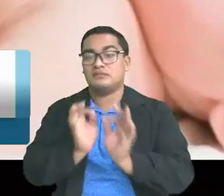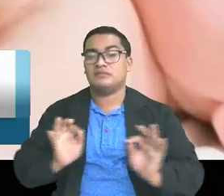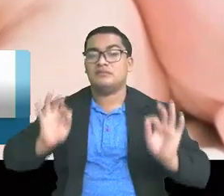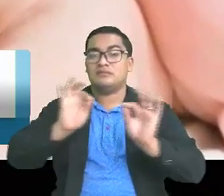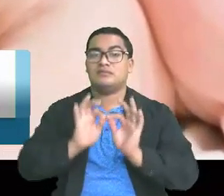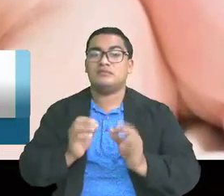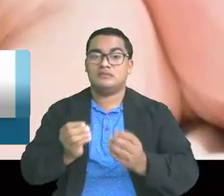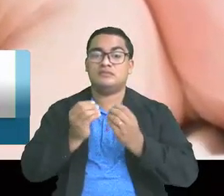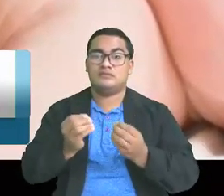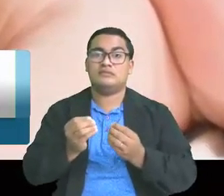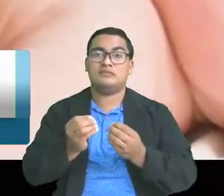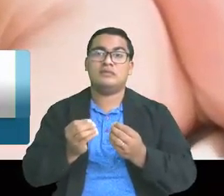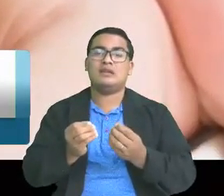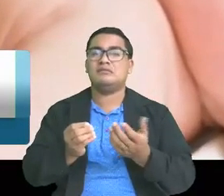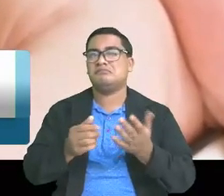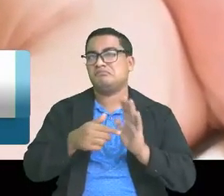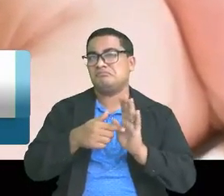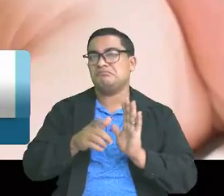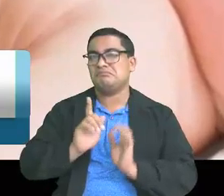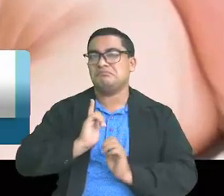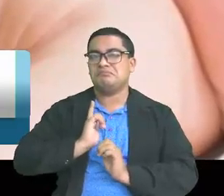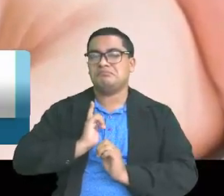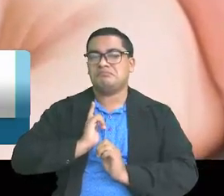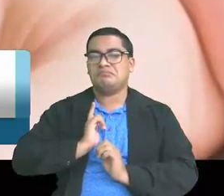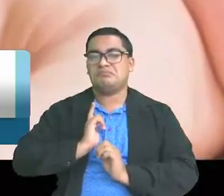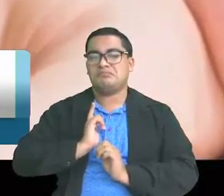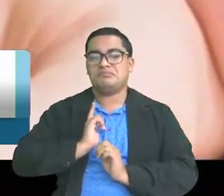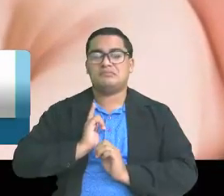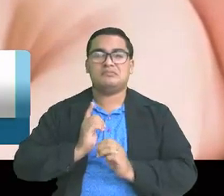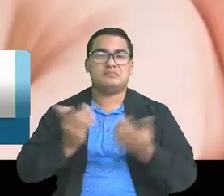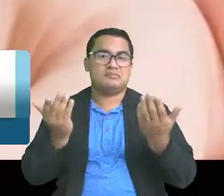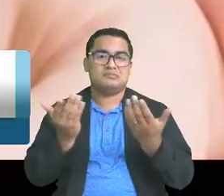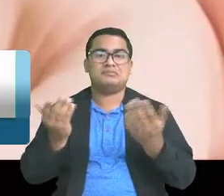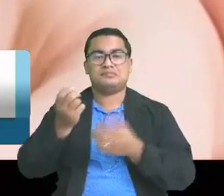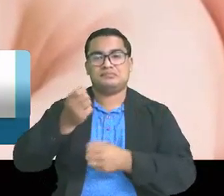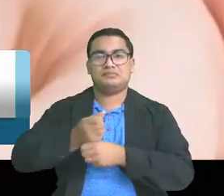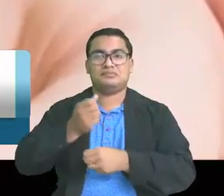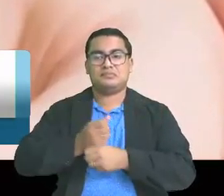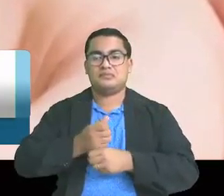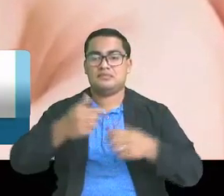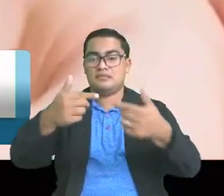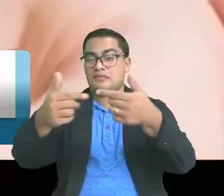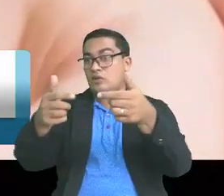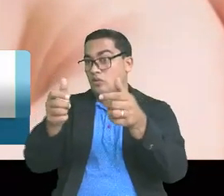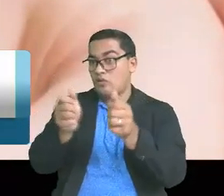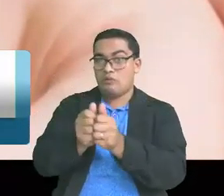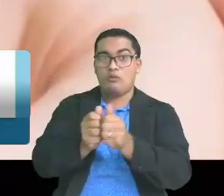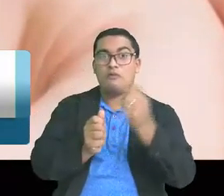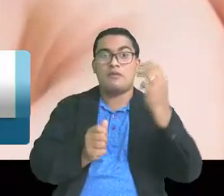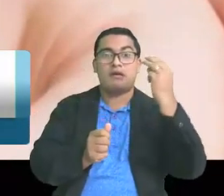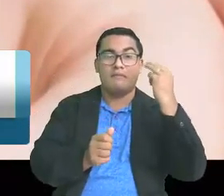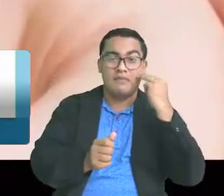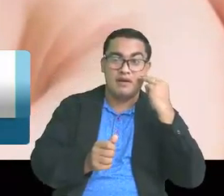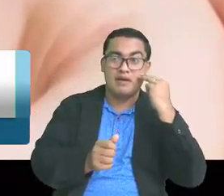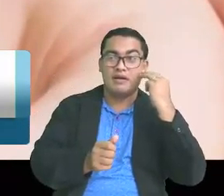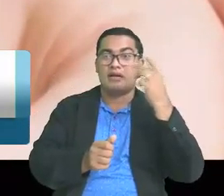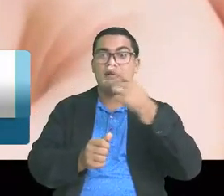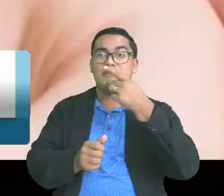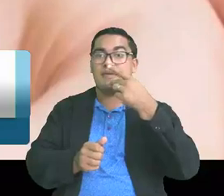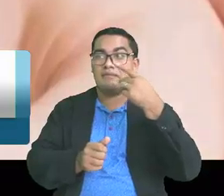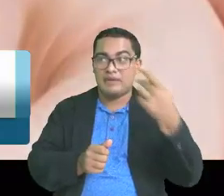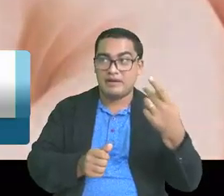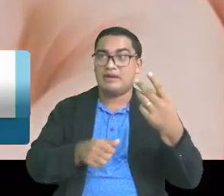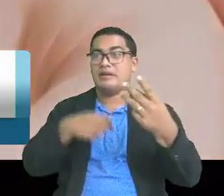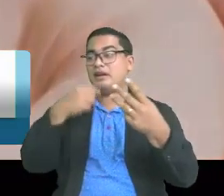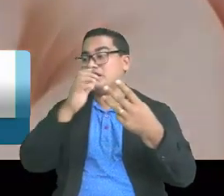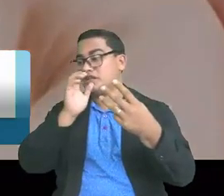En pediatría nosotros tenemos la dicha de que trabajamos en equipo, ¿no? Trabajamos con la mamá, con el familiar que acompaña al niño,